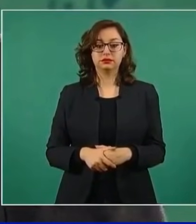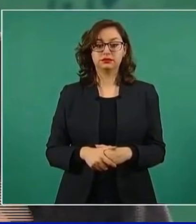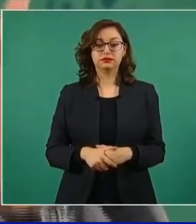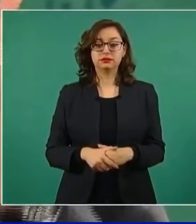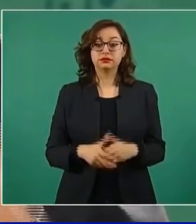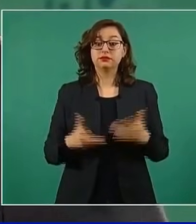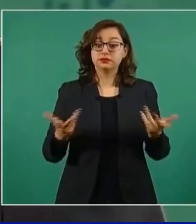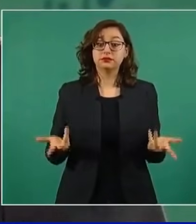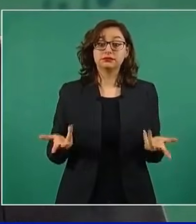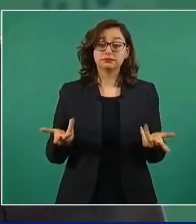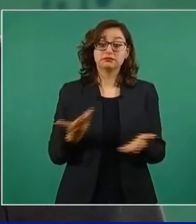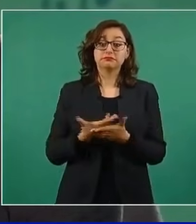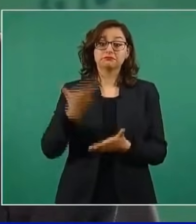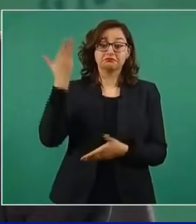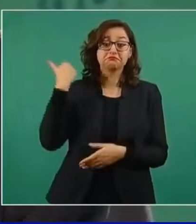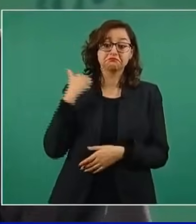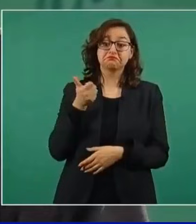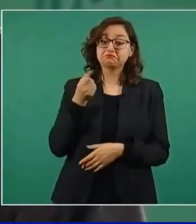Entonces, así era.